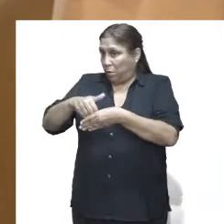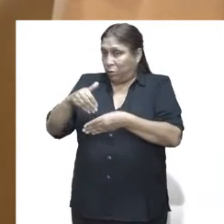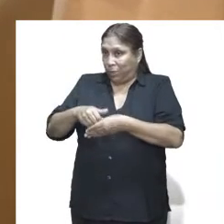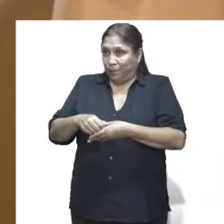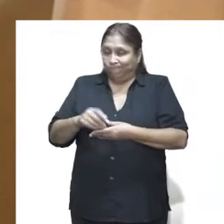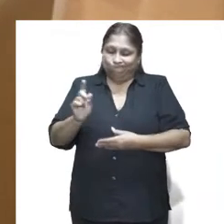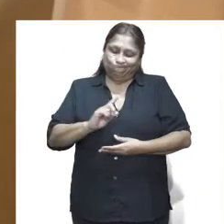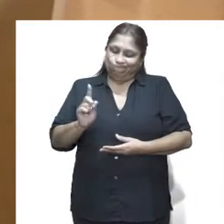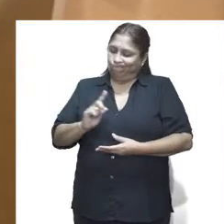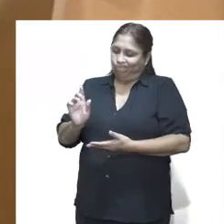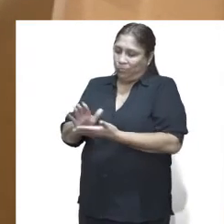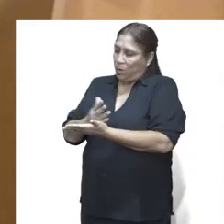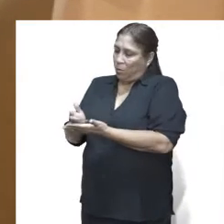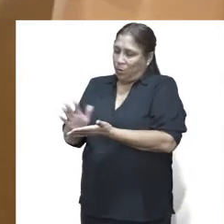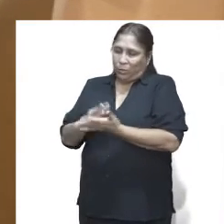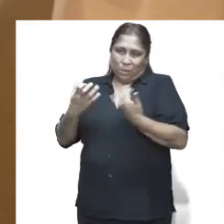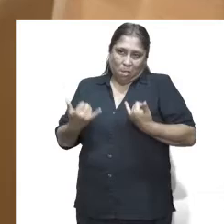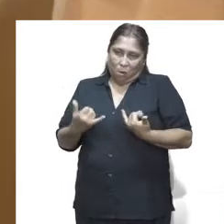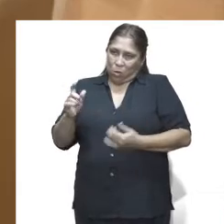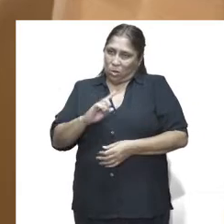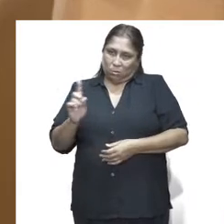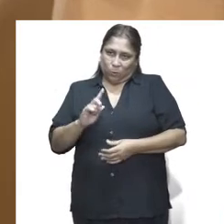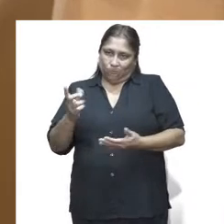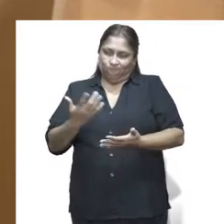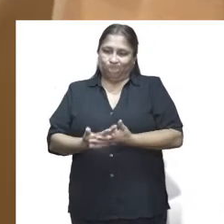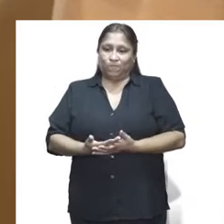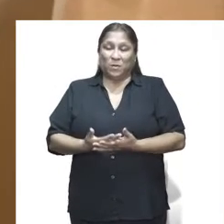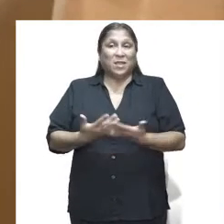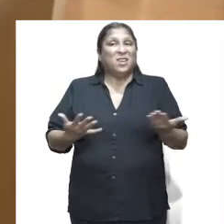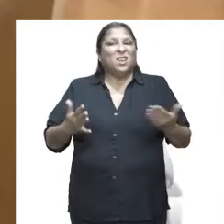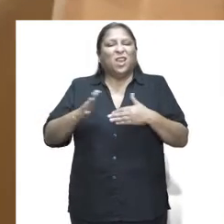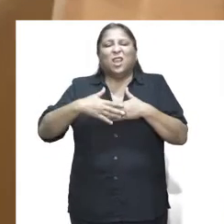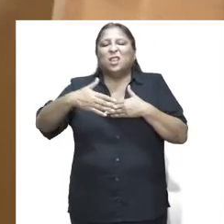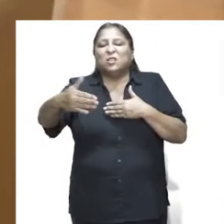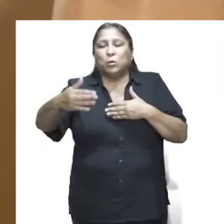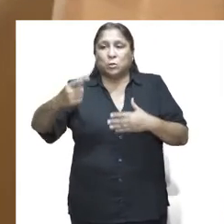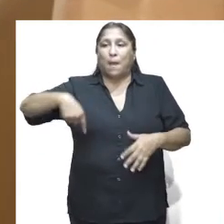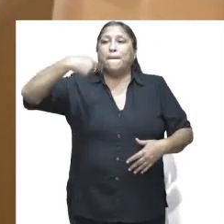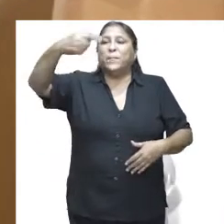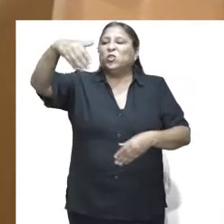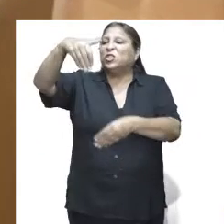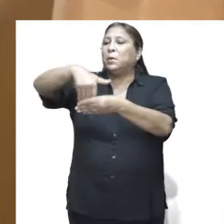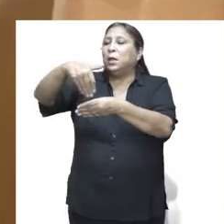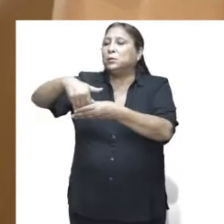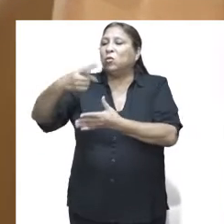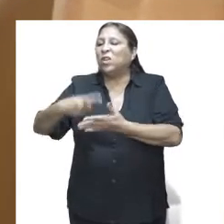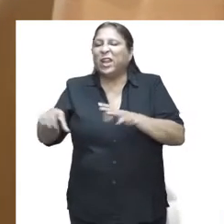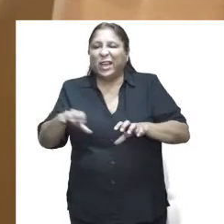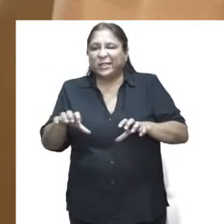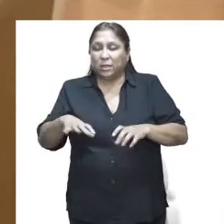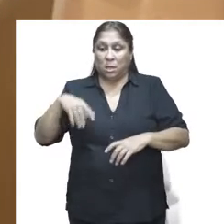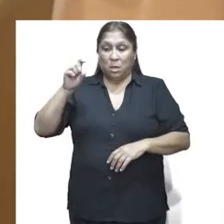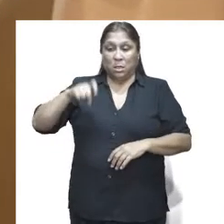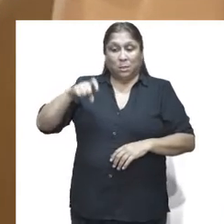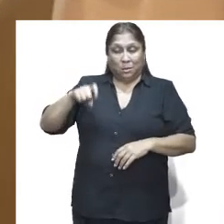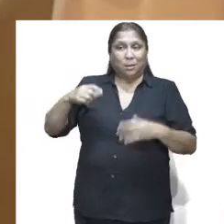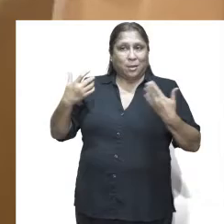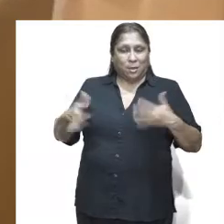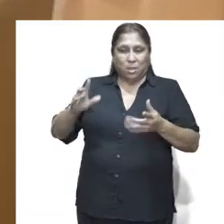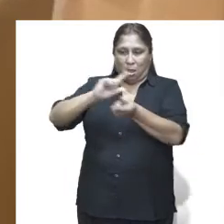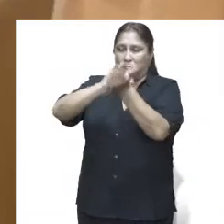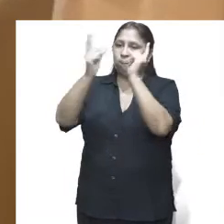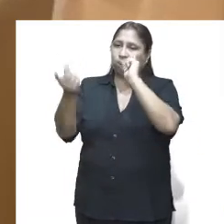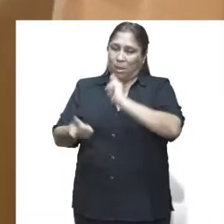definitivamente. Claro. Sí. Por ahora no. Sí. Lo que tiene que hacer es para la próxima elección debería ya de cambiarse